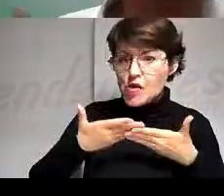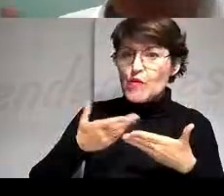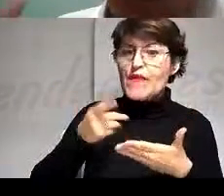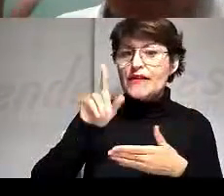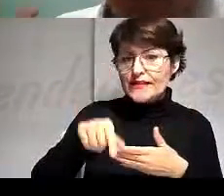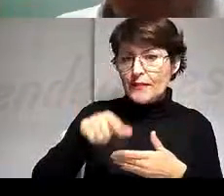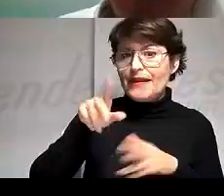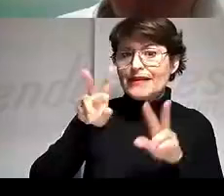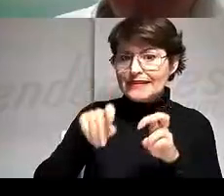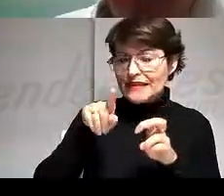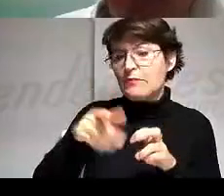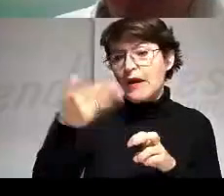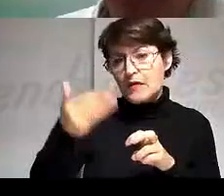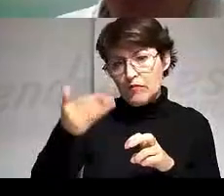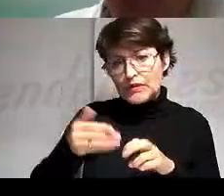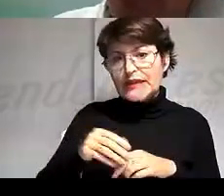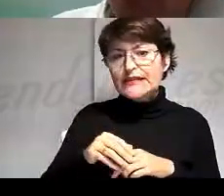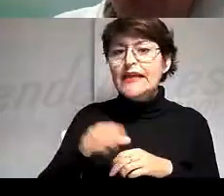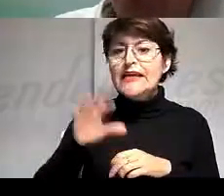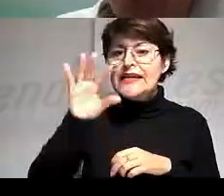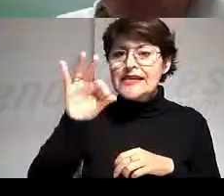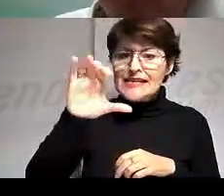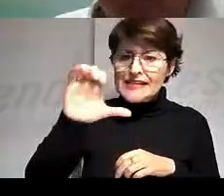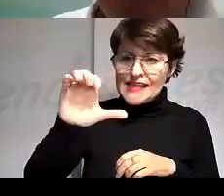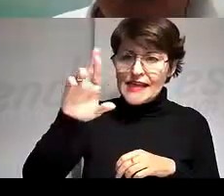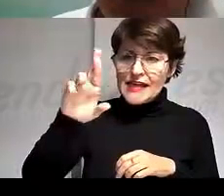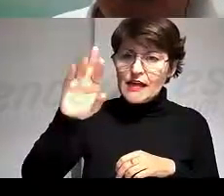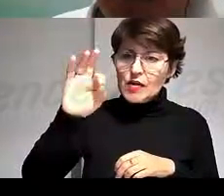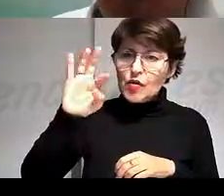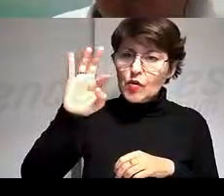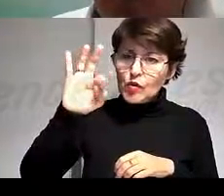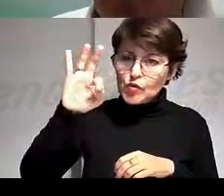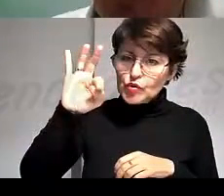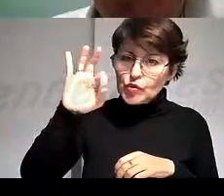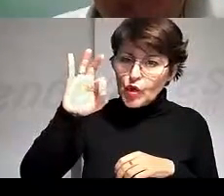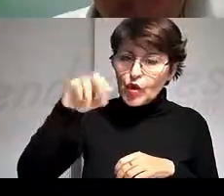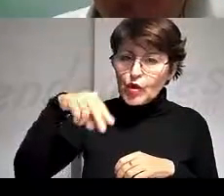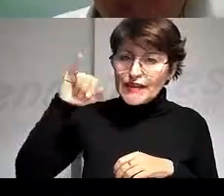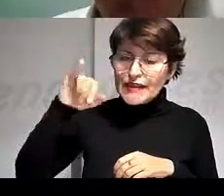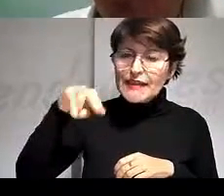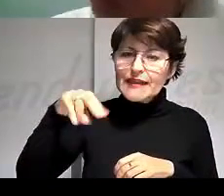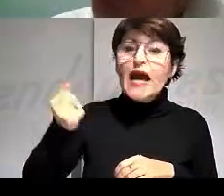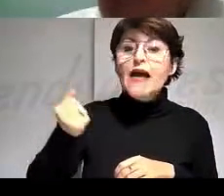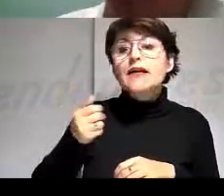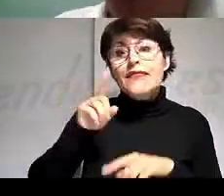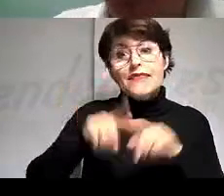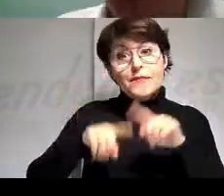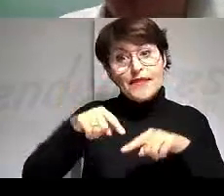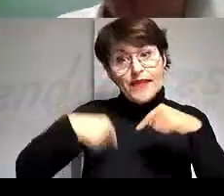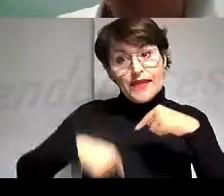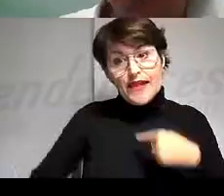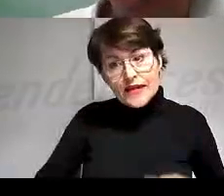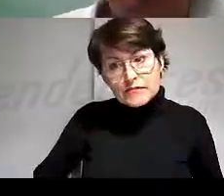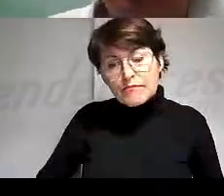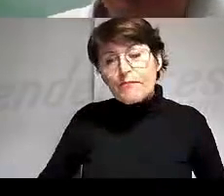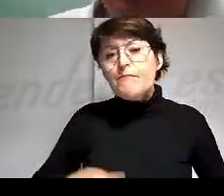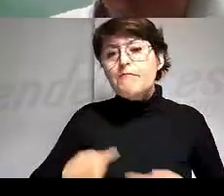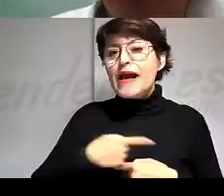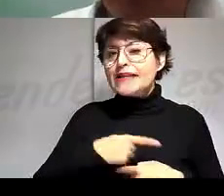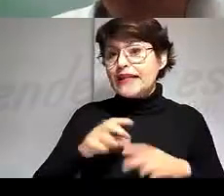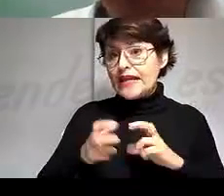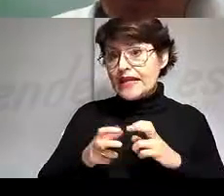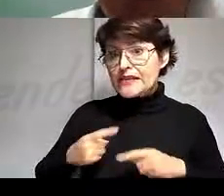ella, un porcentaje altísimo de esa serotonina se produce en el colon por parte de las bacterias, y un prebiótico lo que hace es favorecer